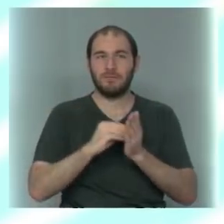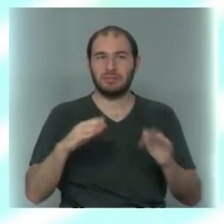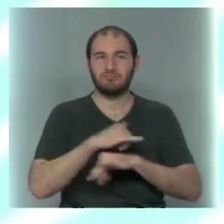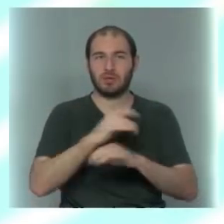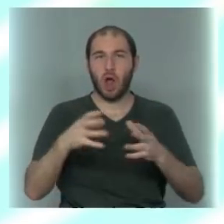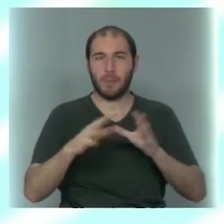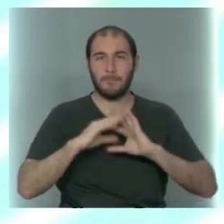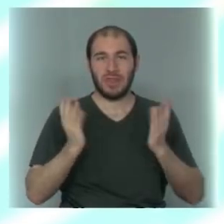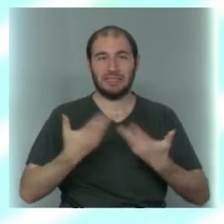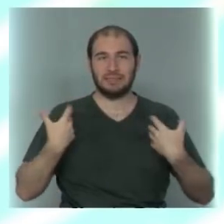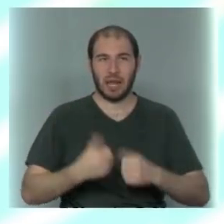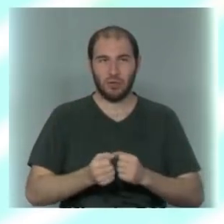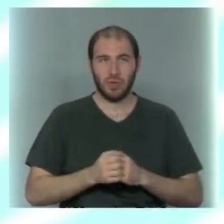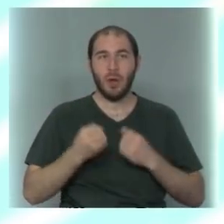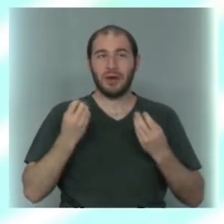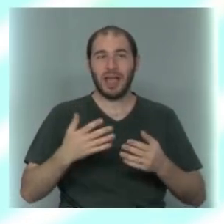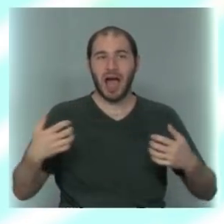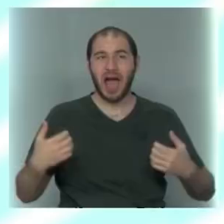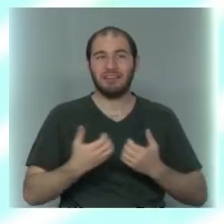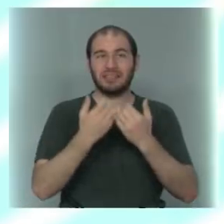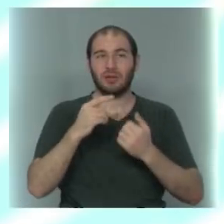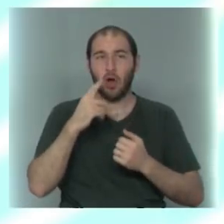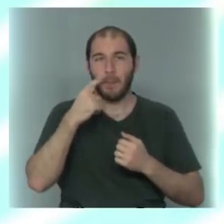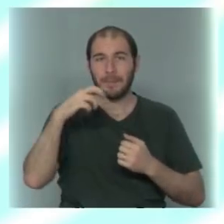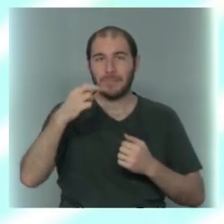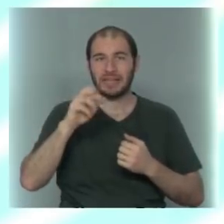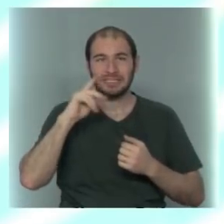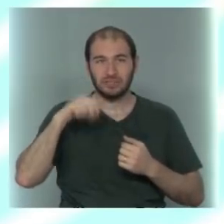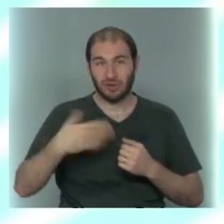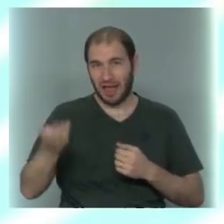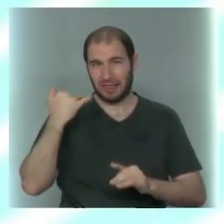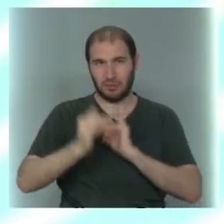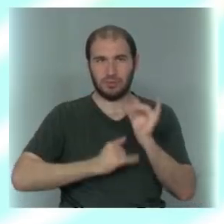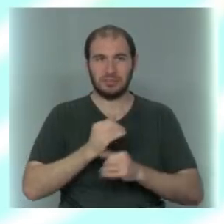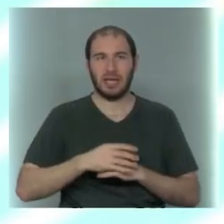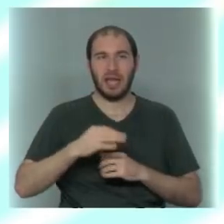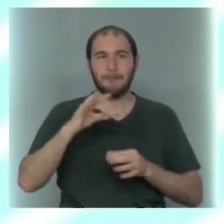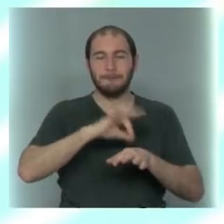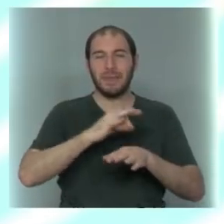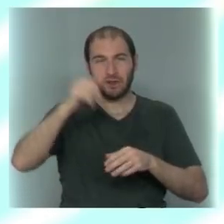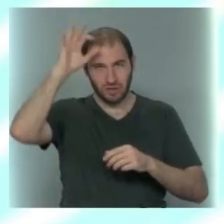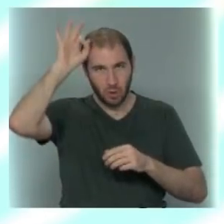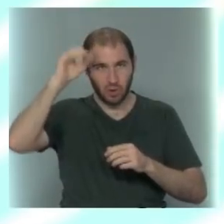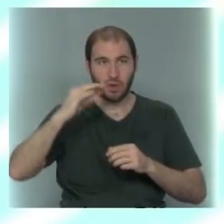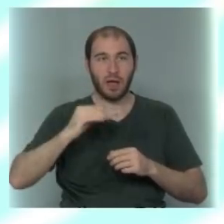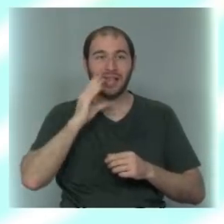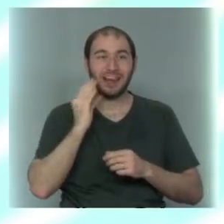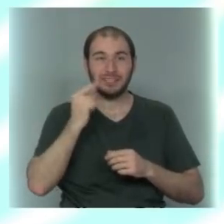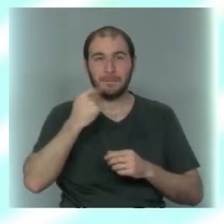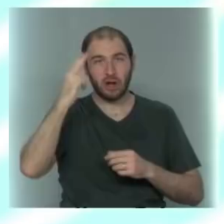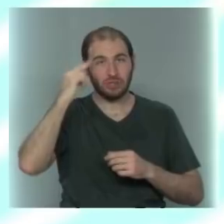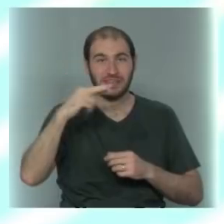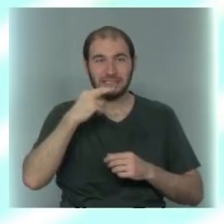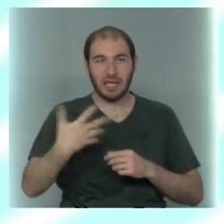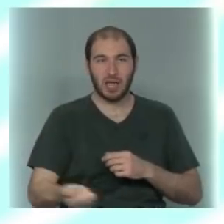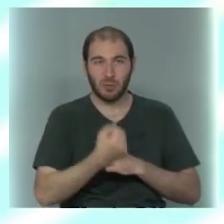la Organización Mundial de la Salud dado el aniversario de James Parkinson, como bien dijimos más temprano, neurólogo británico que en 1817